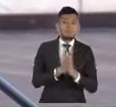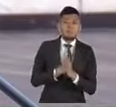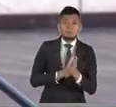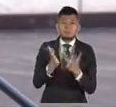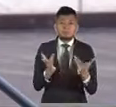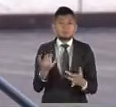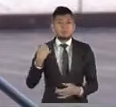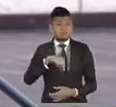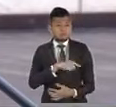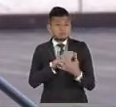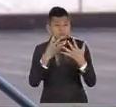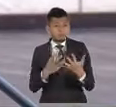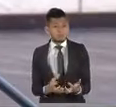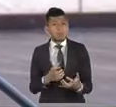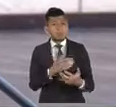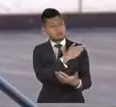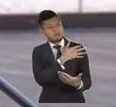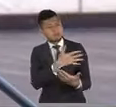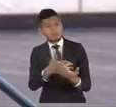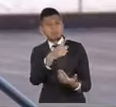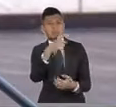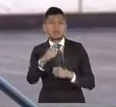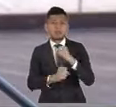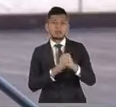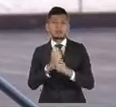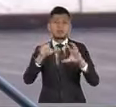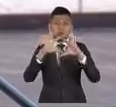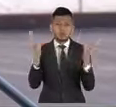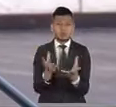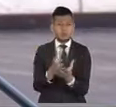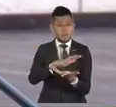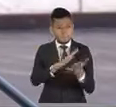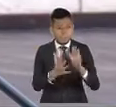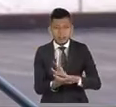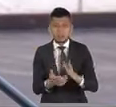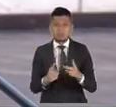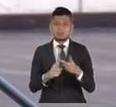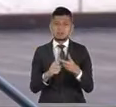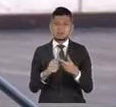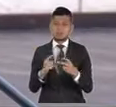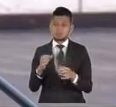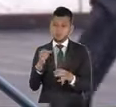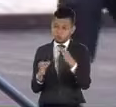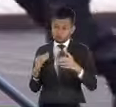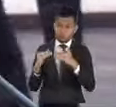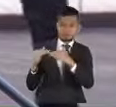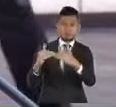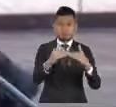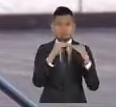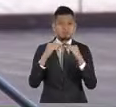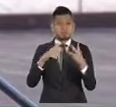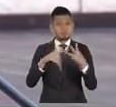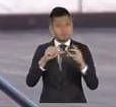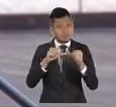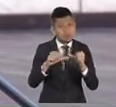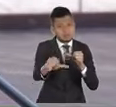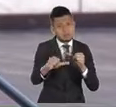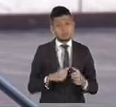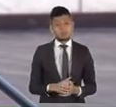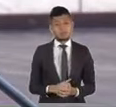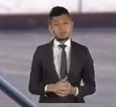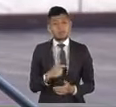100 años con un mundo más en paz, más justo y más sostenible. Pero a la vez celebrar este